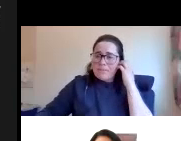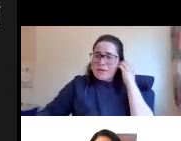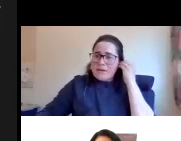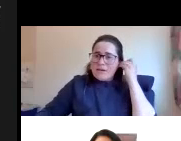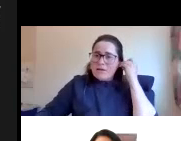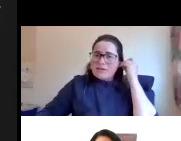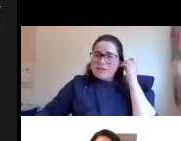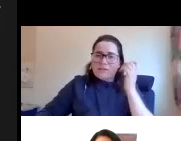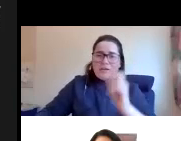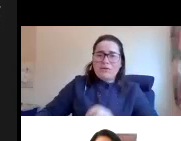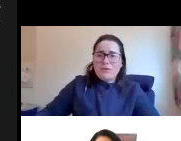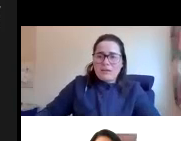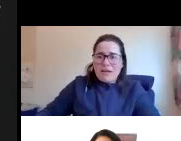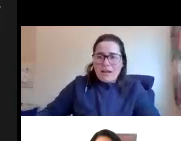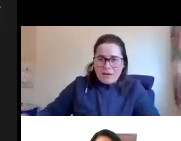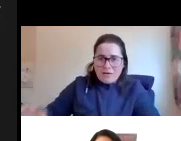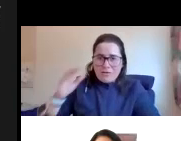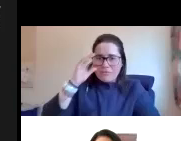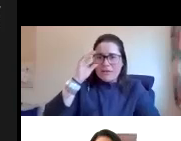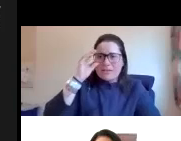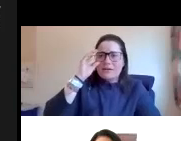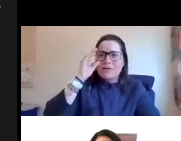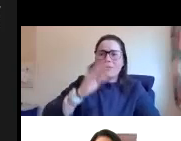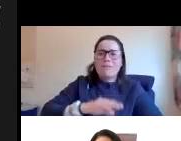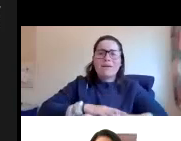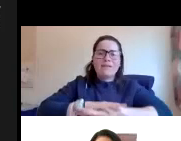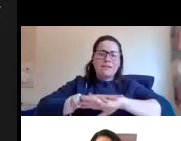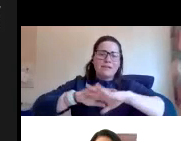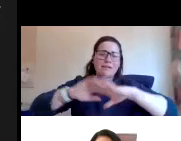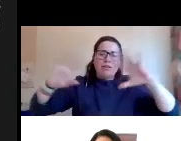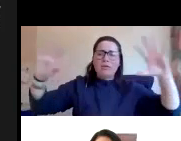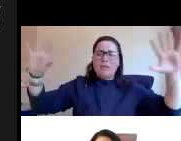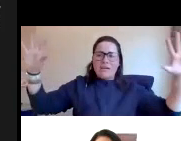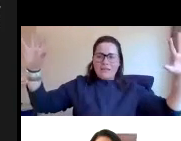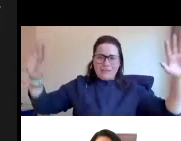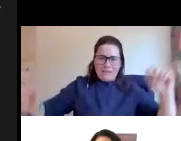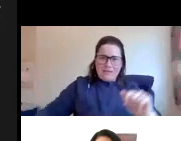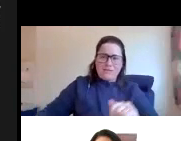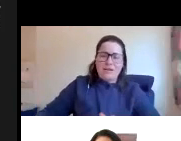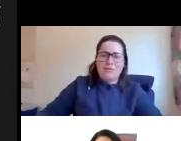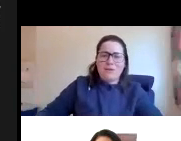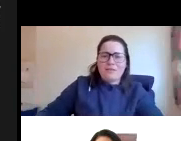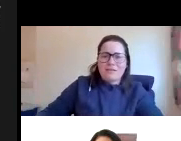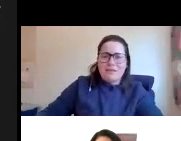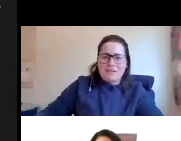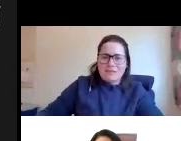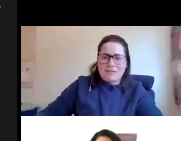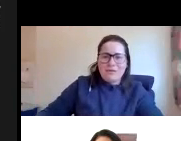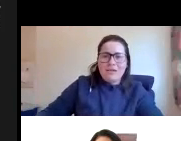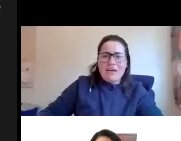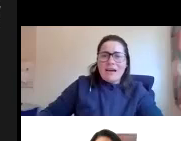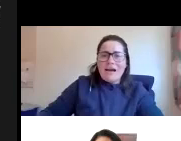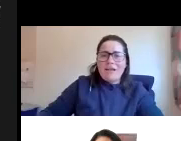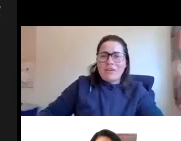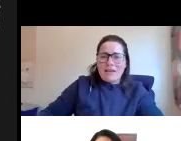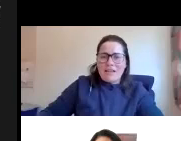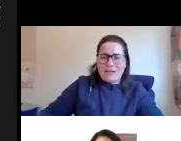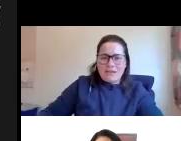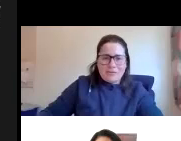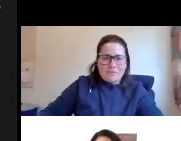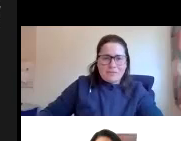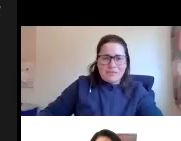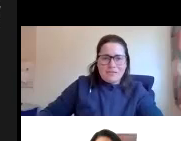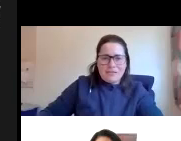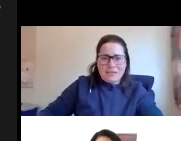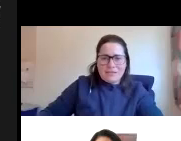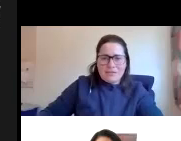eutrofizado, lo que decidió la autoridad del lago fue hacer una planta de tratamiento gigante con lagunas de estabilización al final del